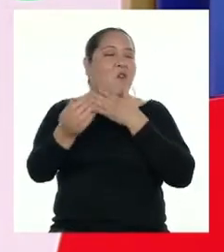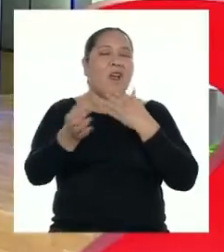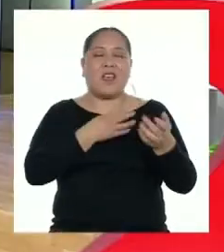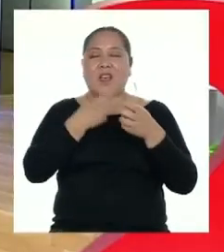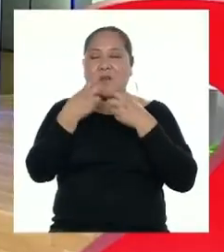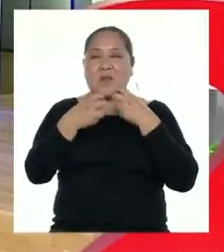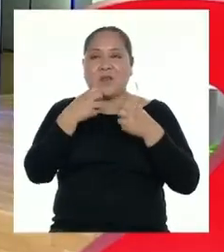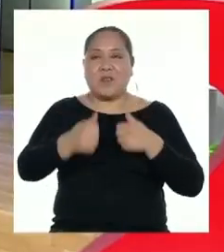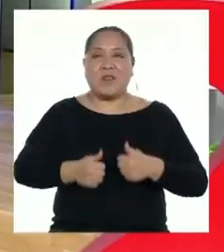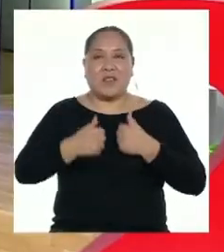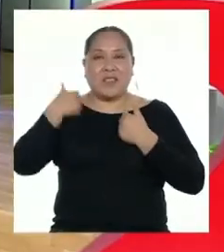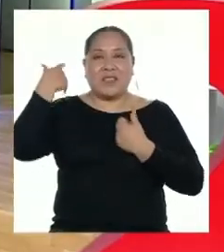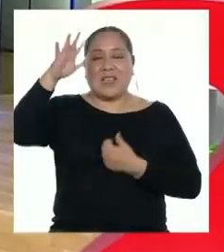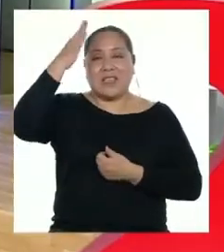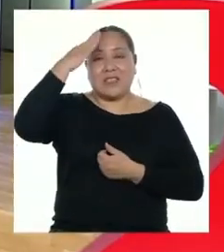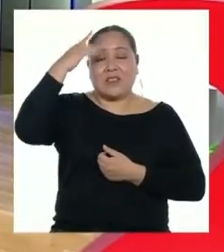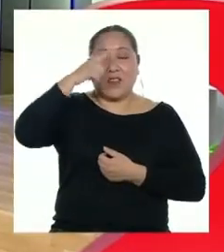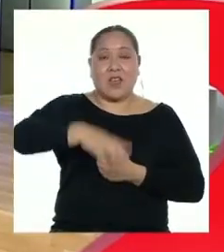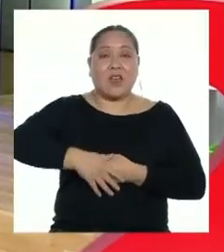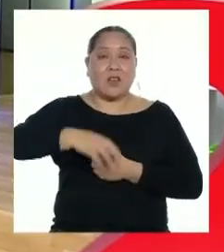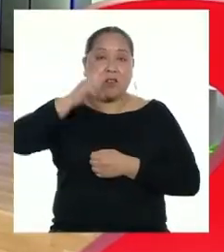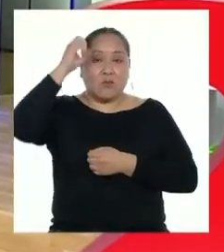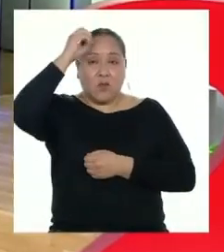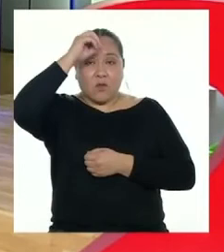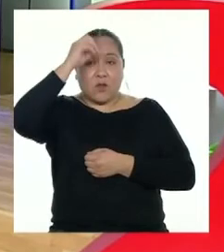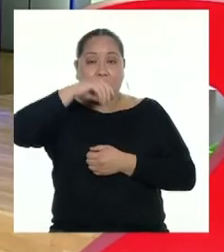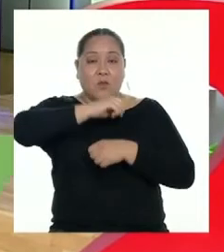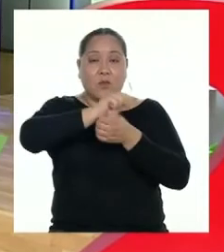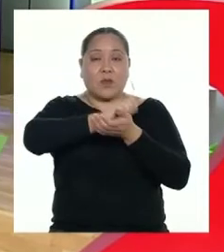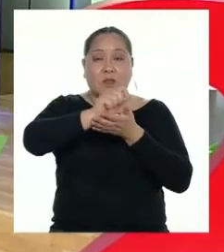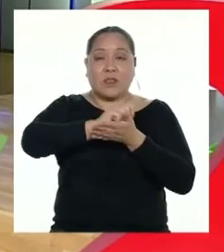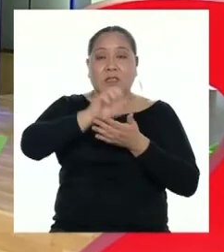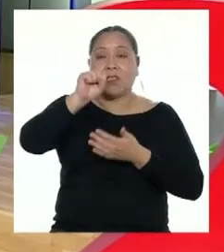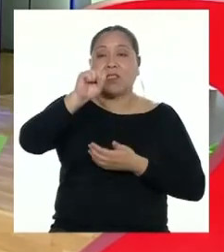vida. Ya saben que cualquier comentario nos pueden escribir a